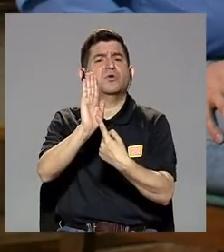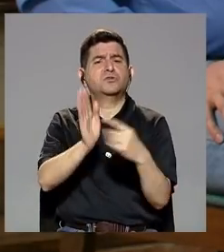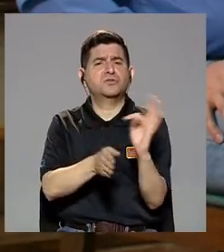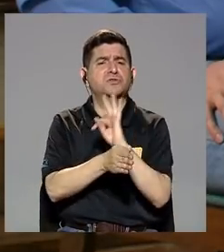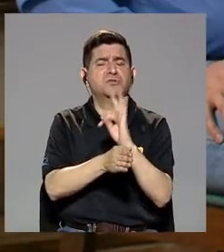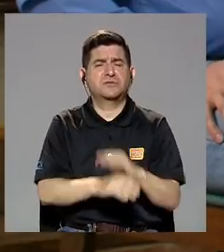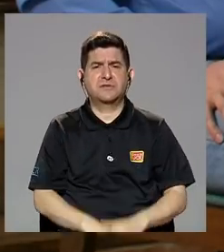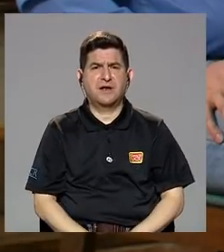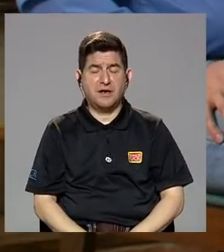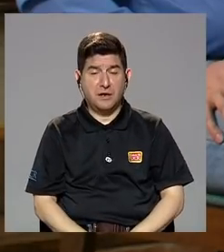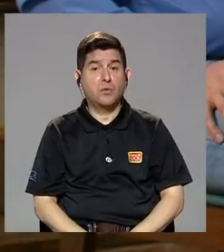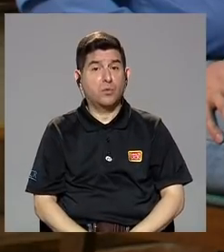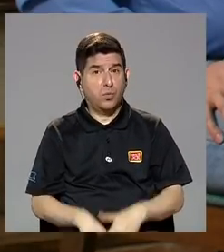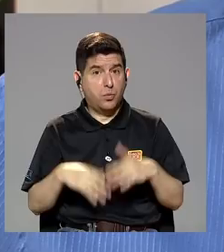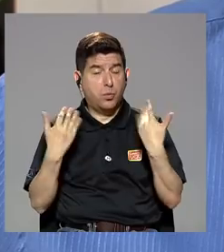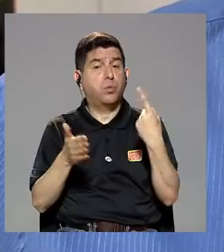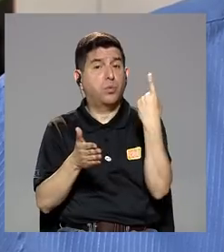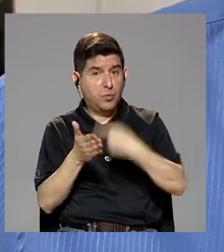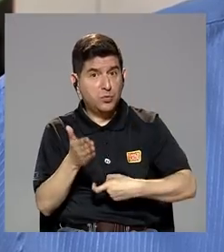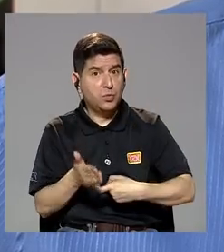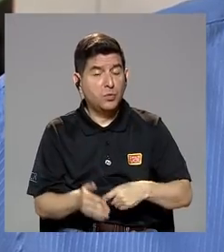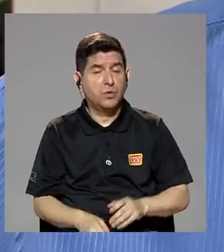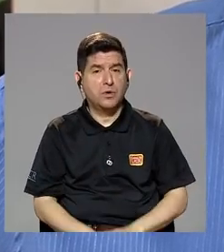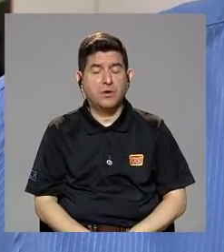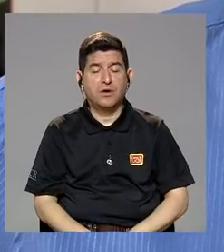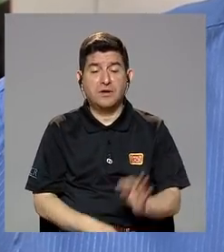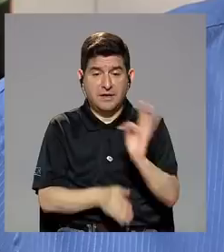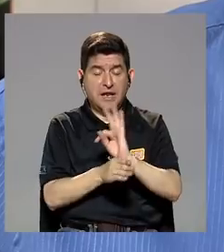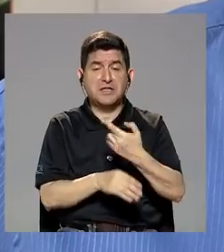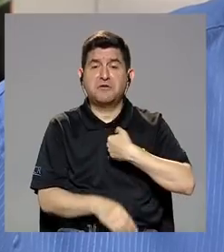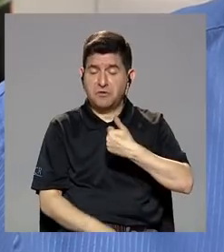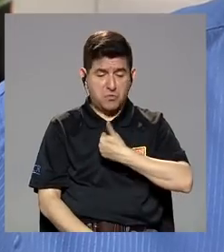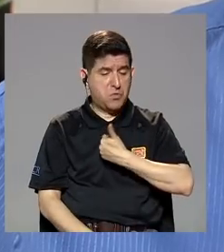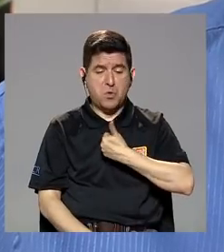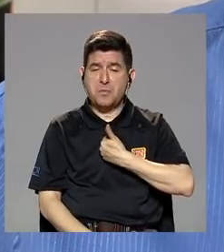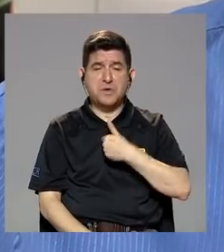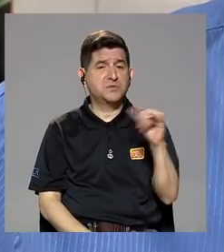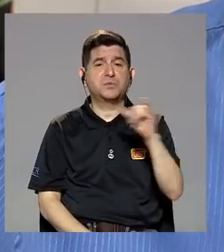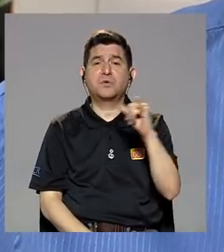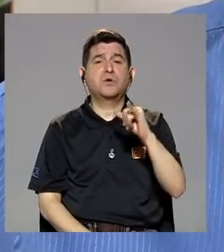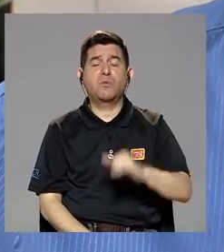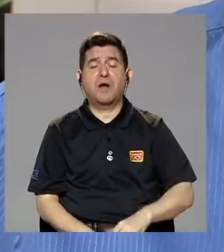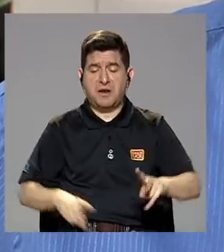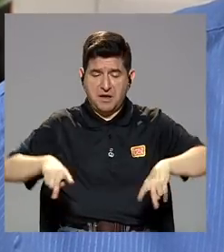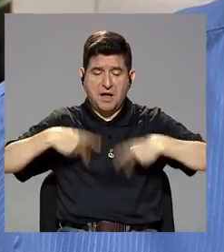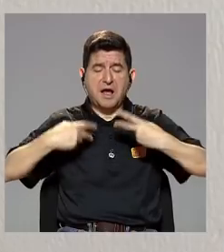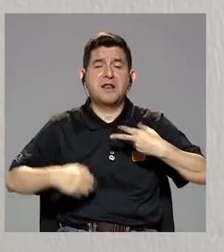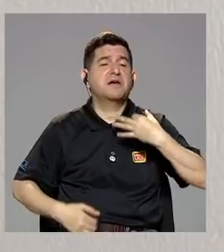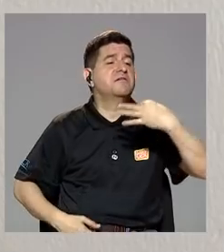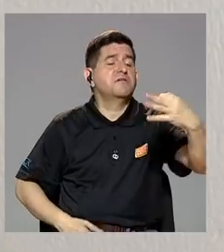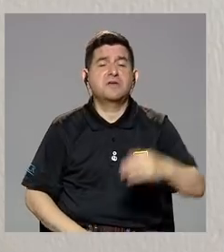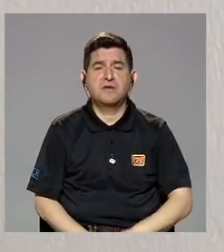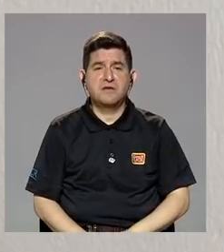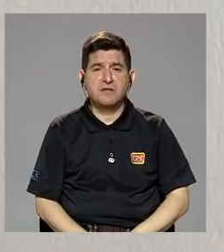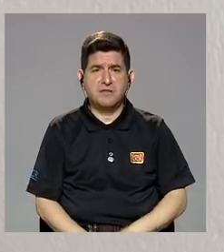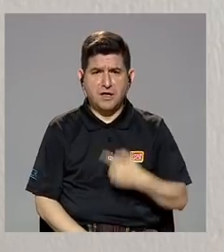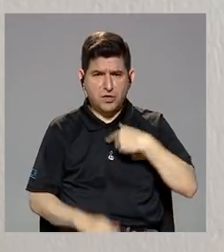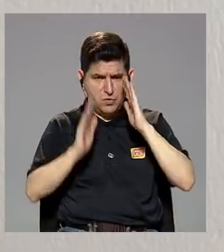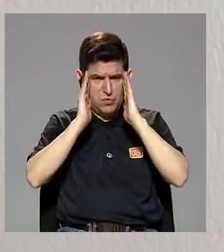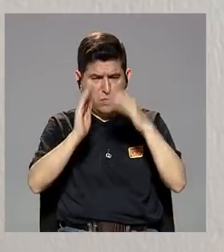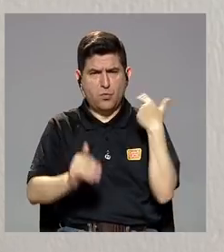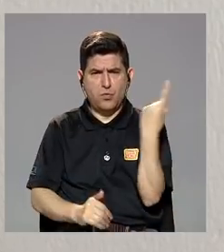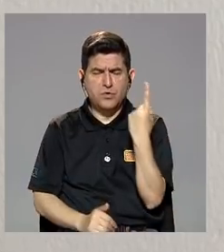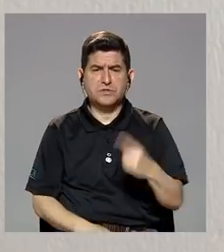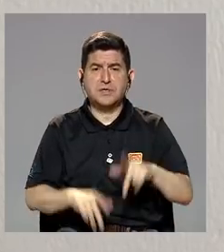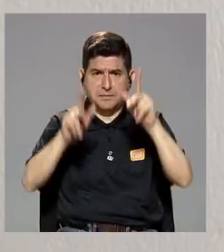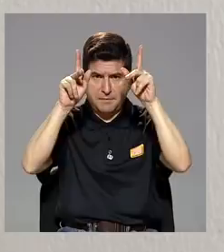no fuerte en la televisión es que hacer como es uno en la vida real y ponerlo al servicio y estar pendiente